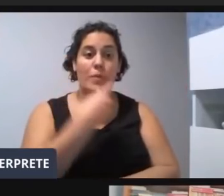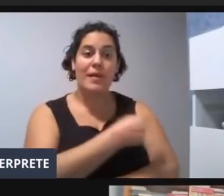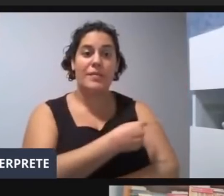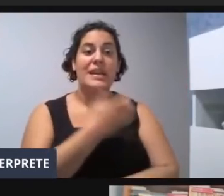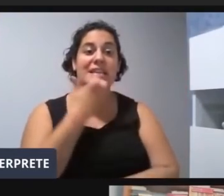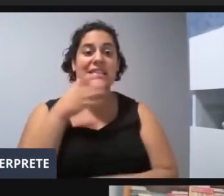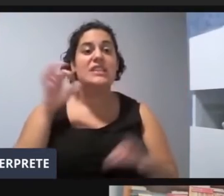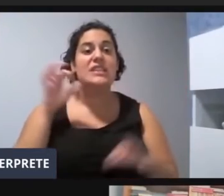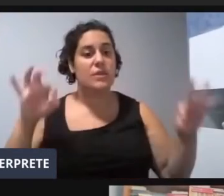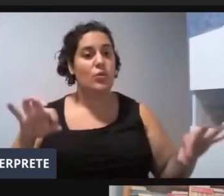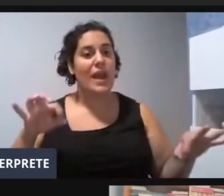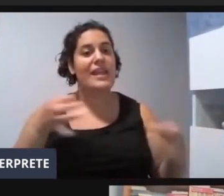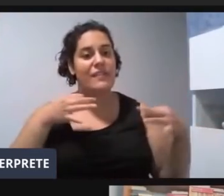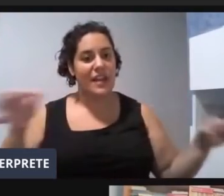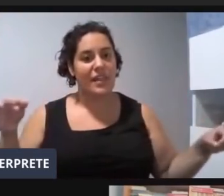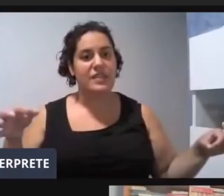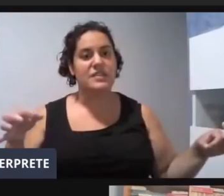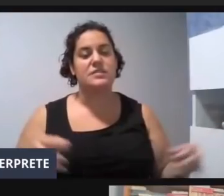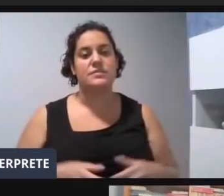el coronavirus